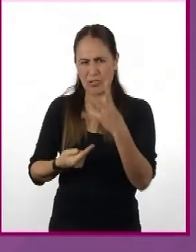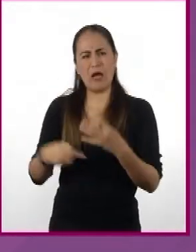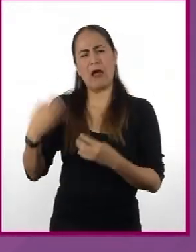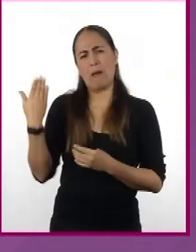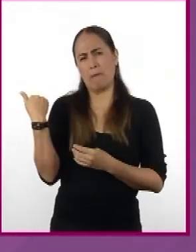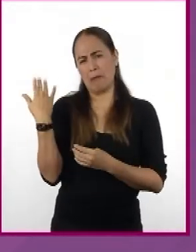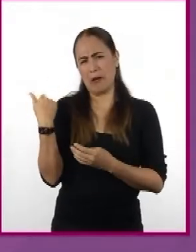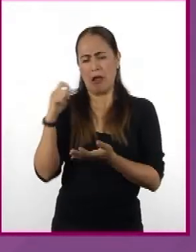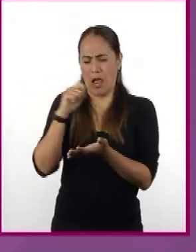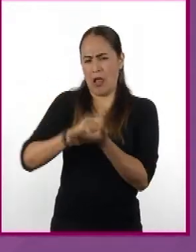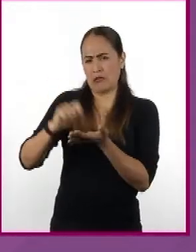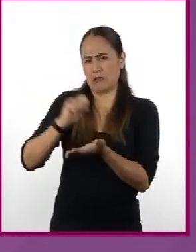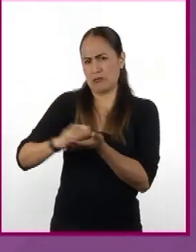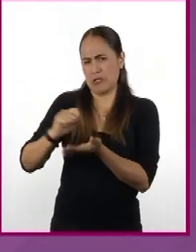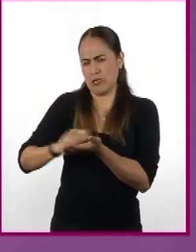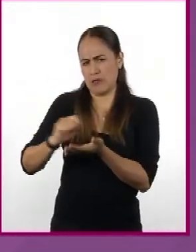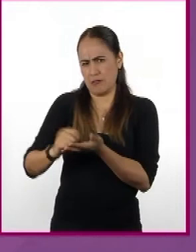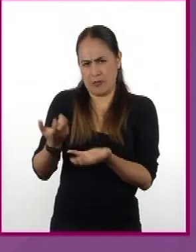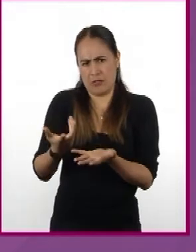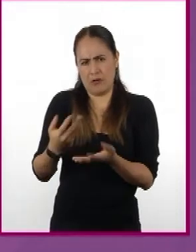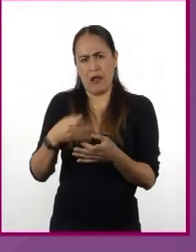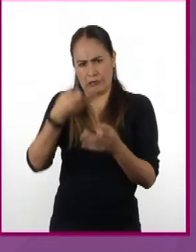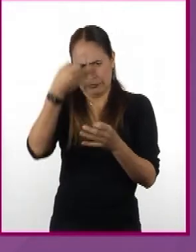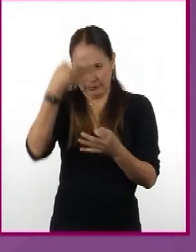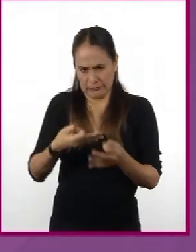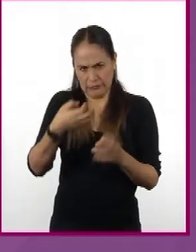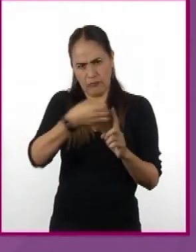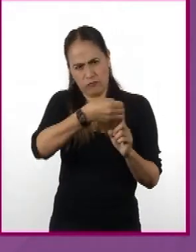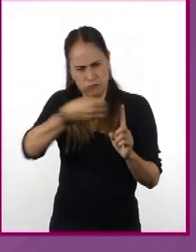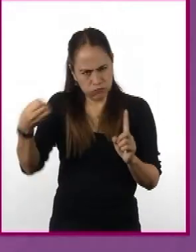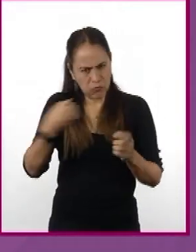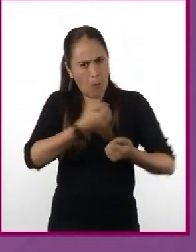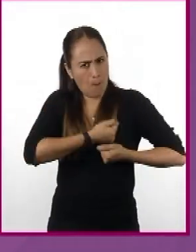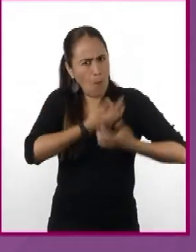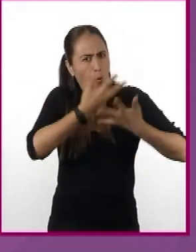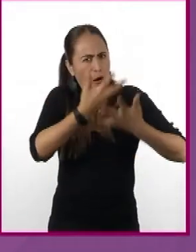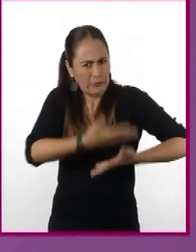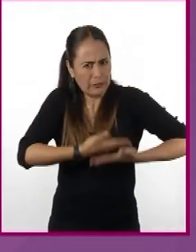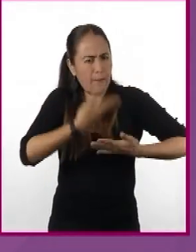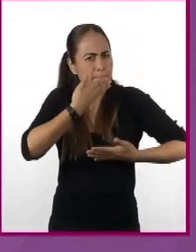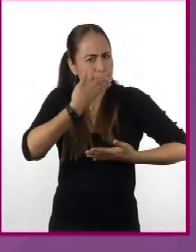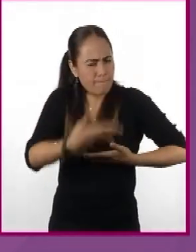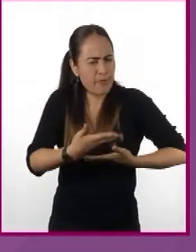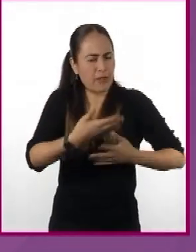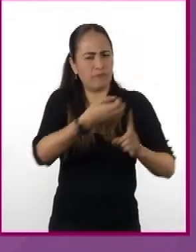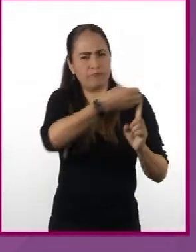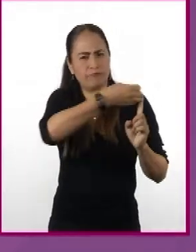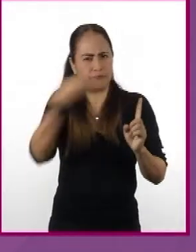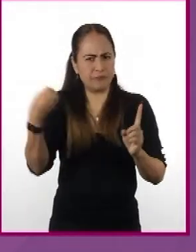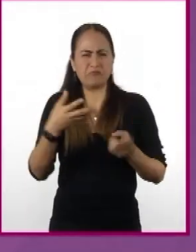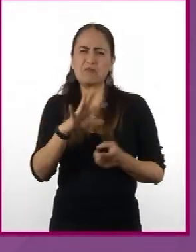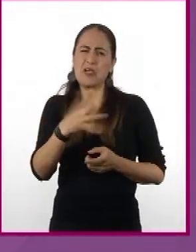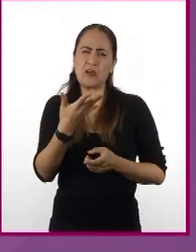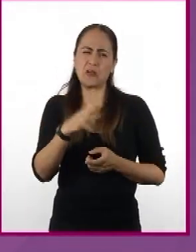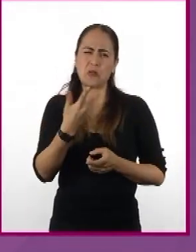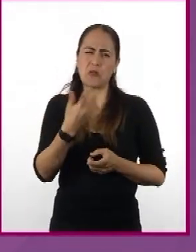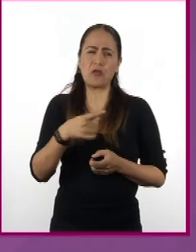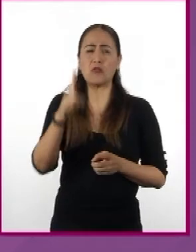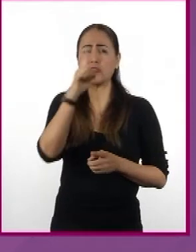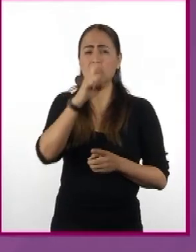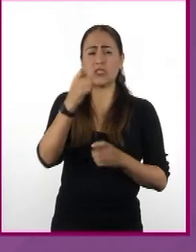tiempo escribiendo, ahora sí, poesía de manera general. Llevamos que menos de un siglo en